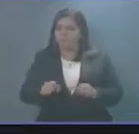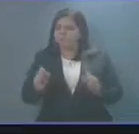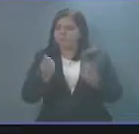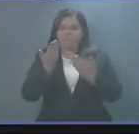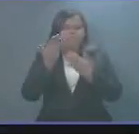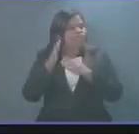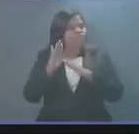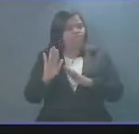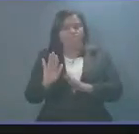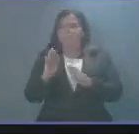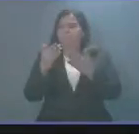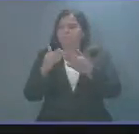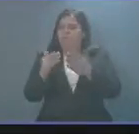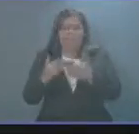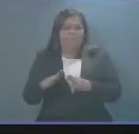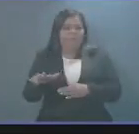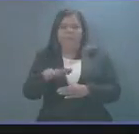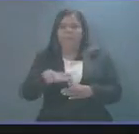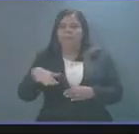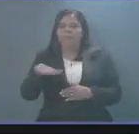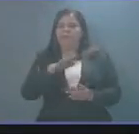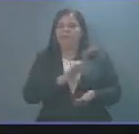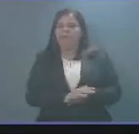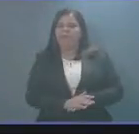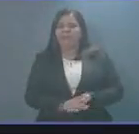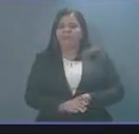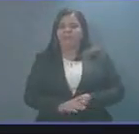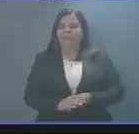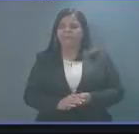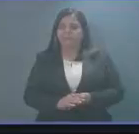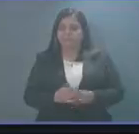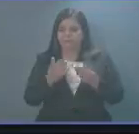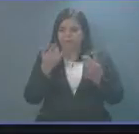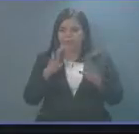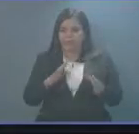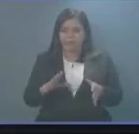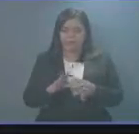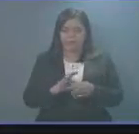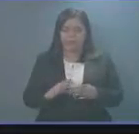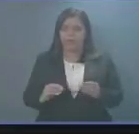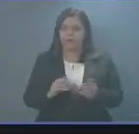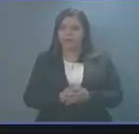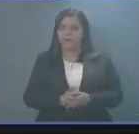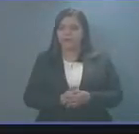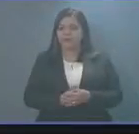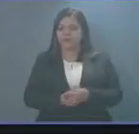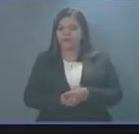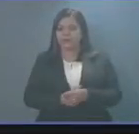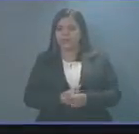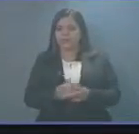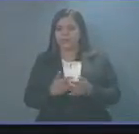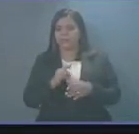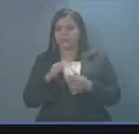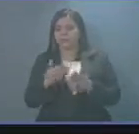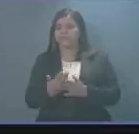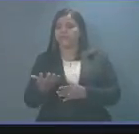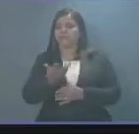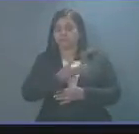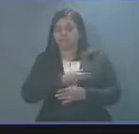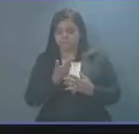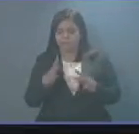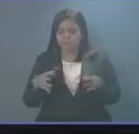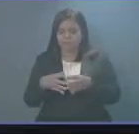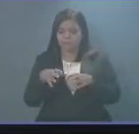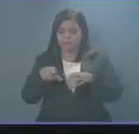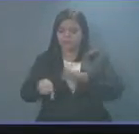en diferentes lugares. En mi experiencia como ciclista, que acompaño a grupos de ciclistas